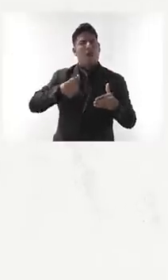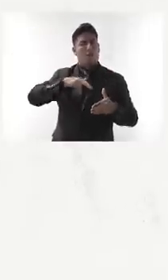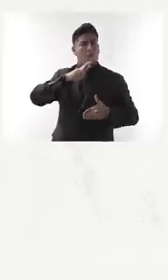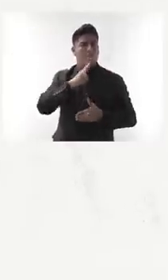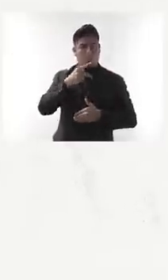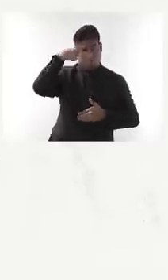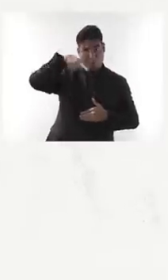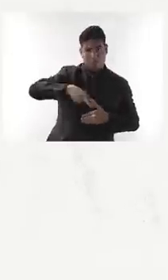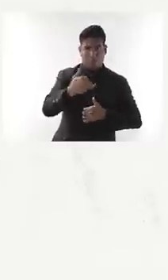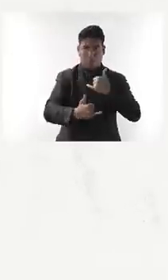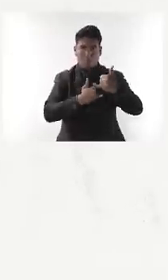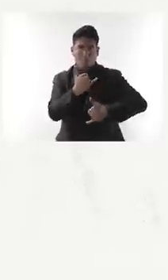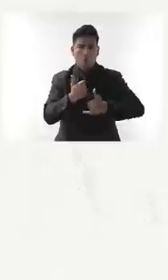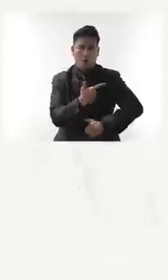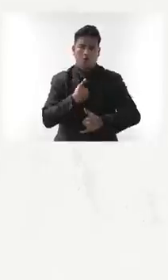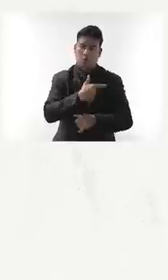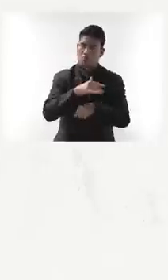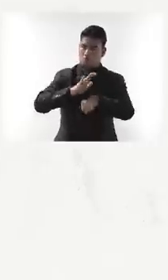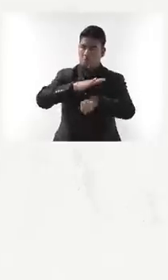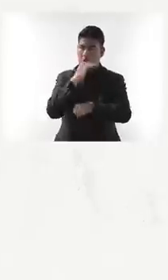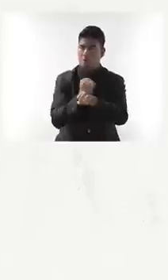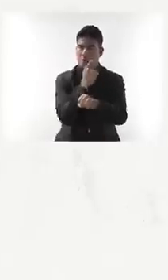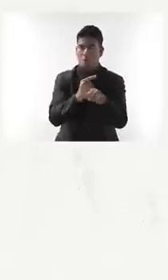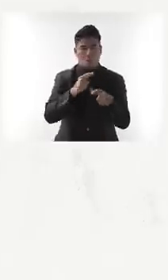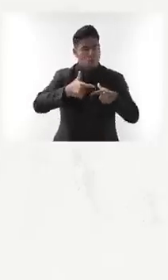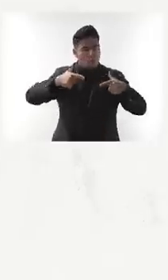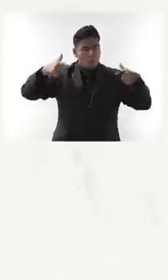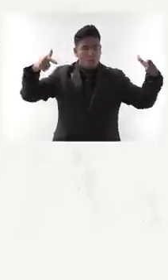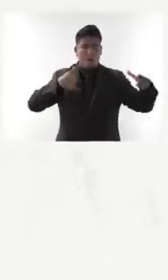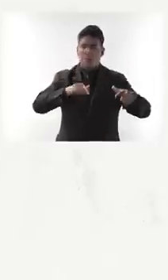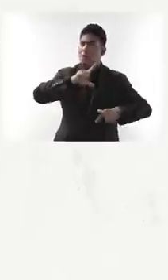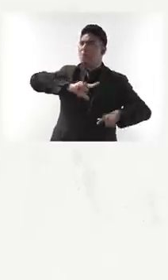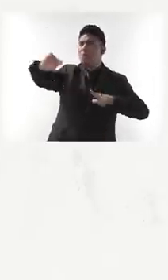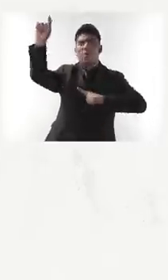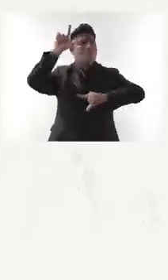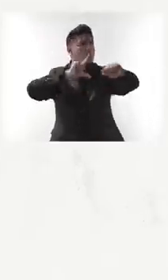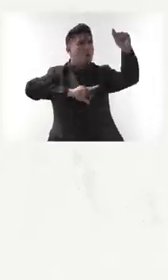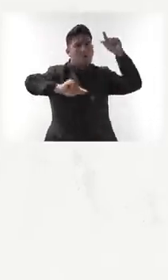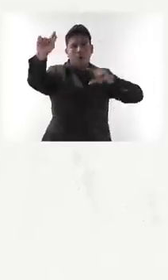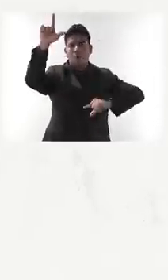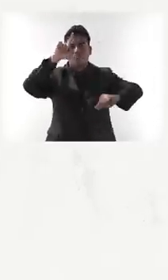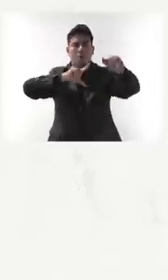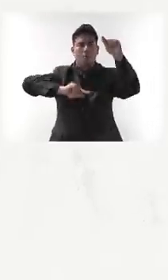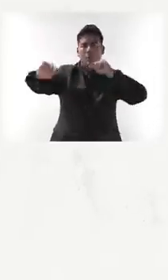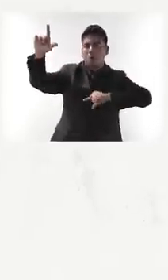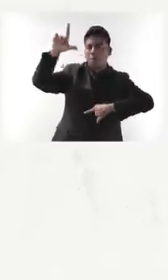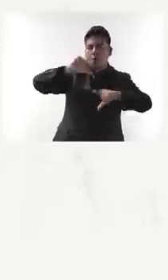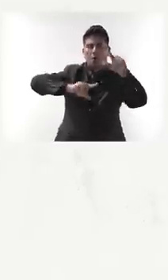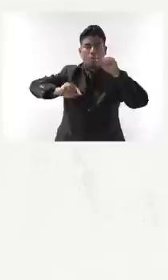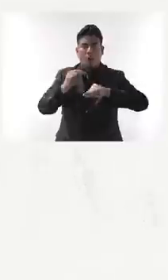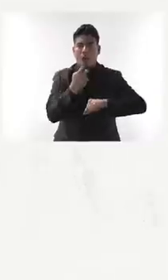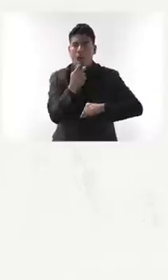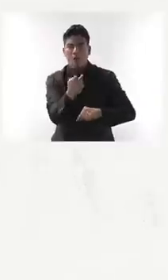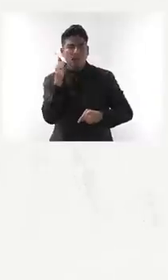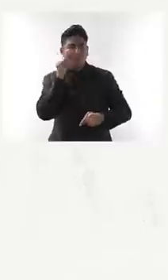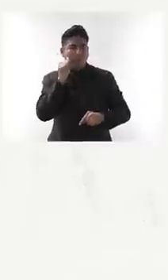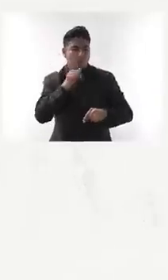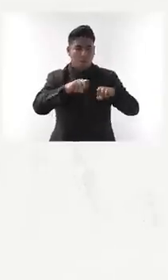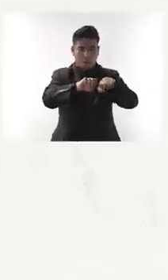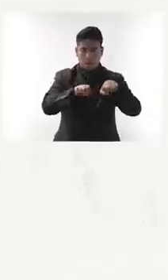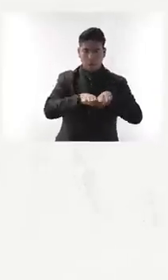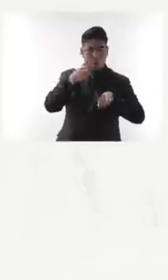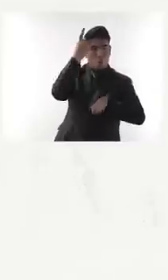gradual pero efectiva y se logra eliminar la multipropiedad. El paquete en materia